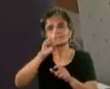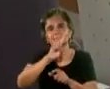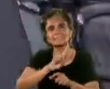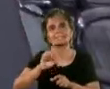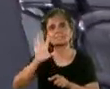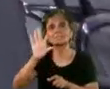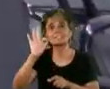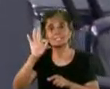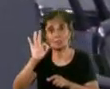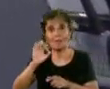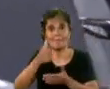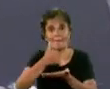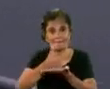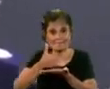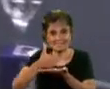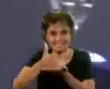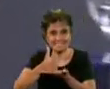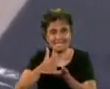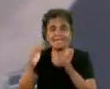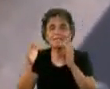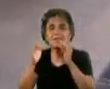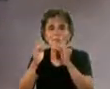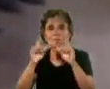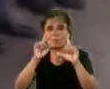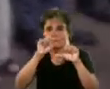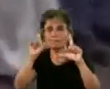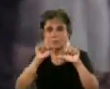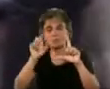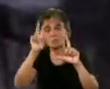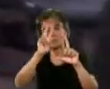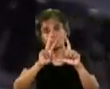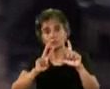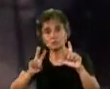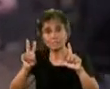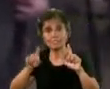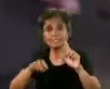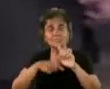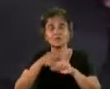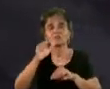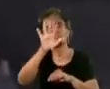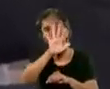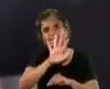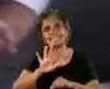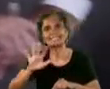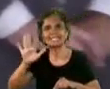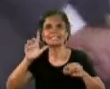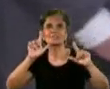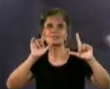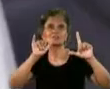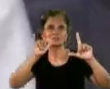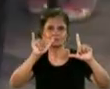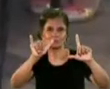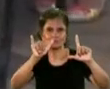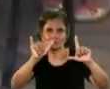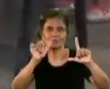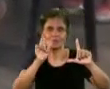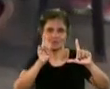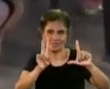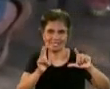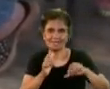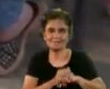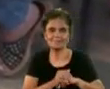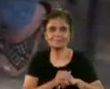presenciales, 200 virtuales por Zoom y más de 500 a través de YouTube. El aula lo que nos permite es que los alumnos puedan